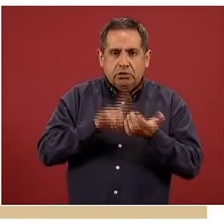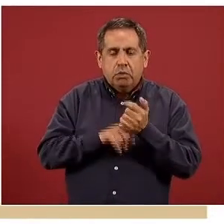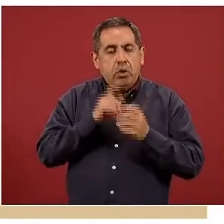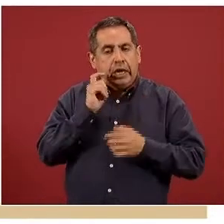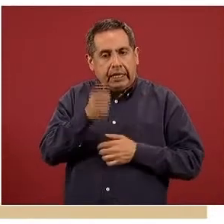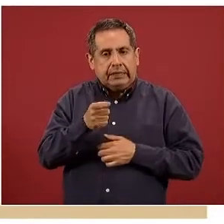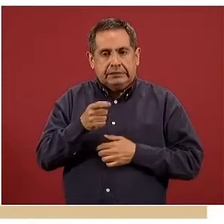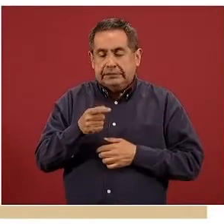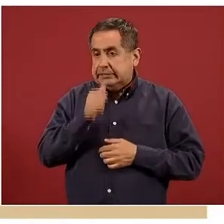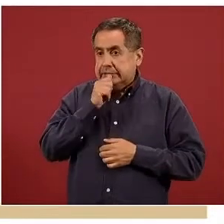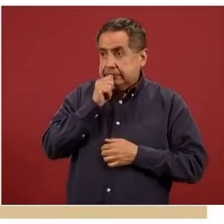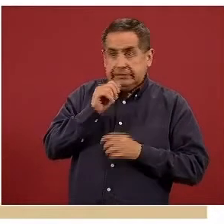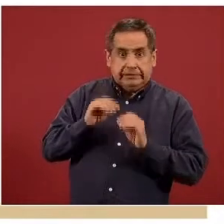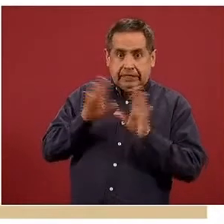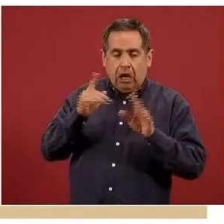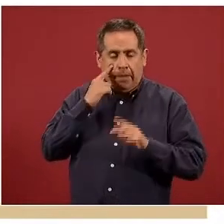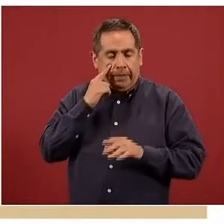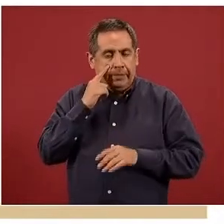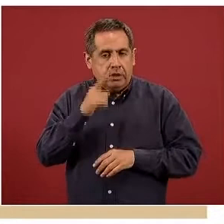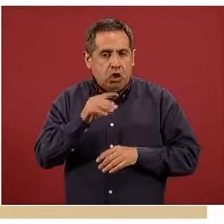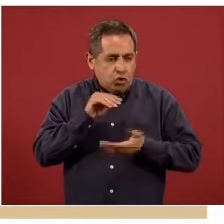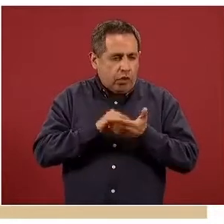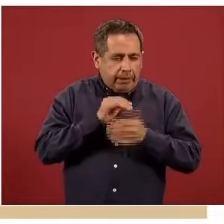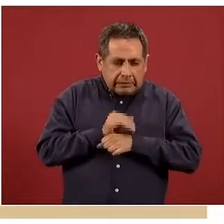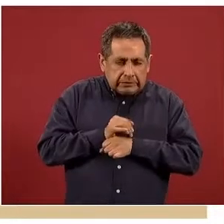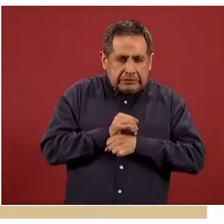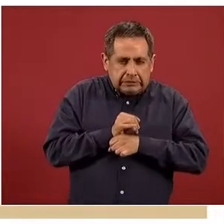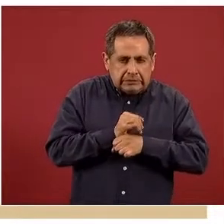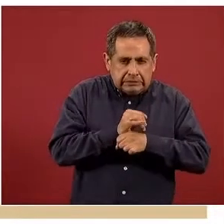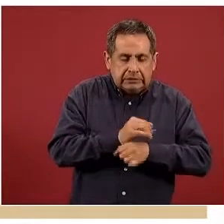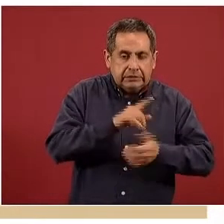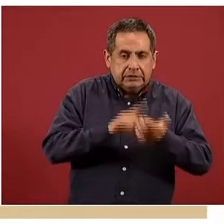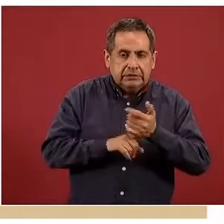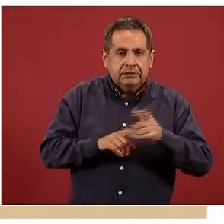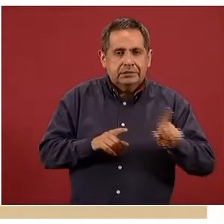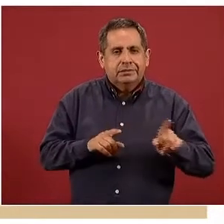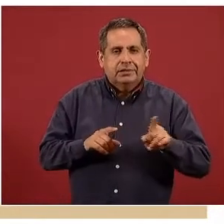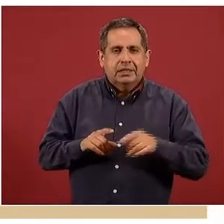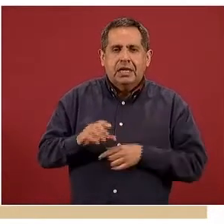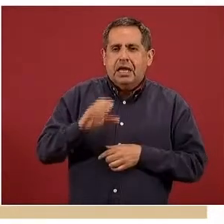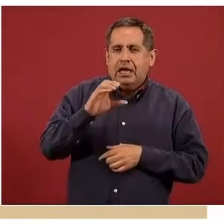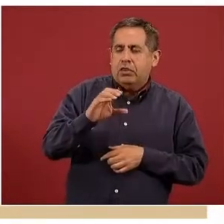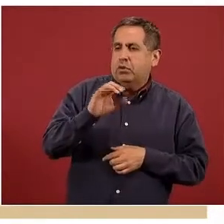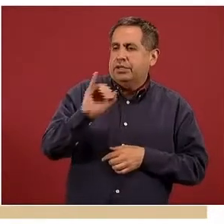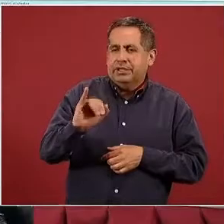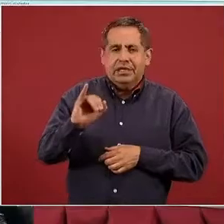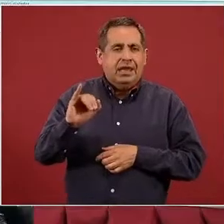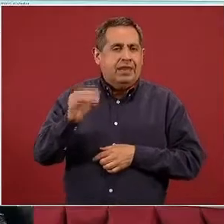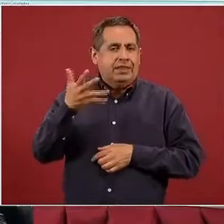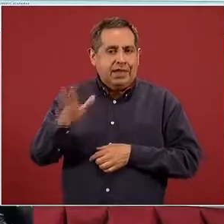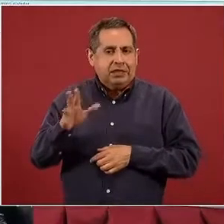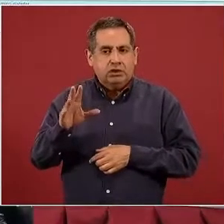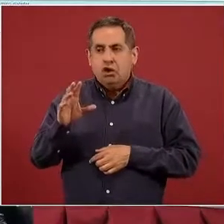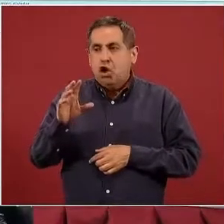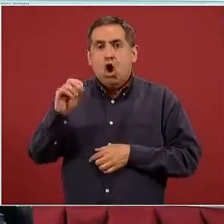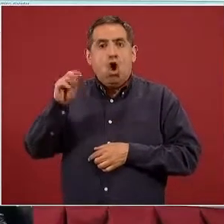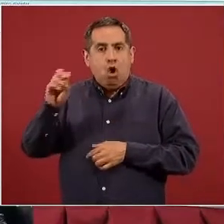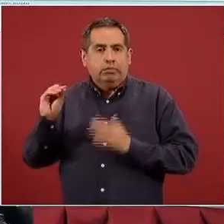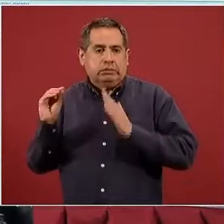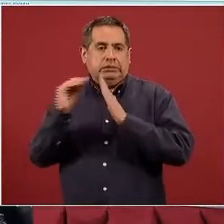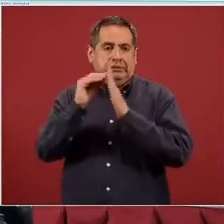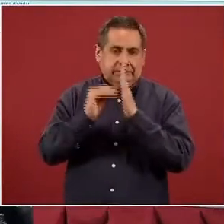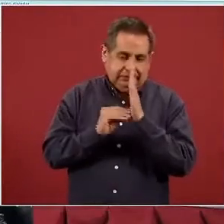todavía, que quede muy claro esa parte. Todavía nos estamos basando en el CIE-10, que es el Catálogo Internacional de Enfermedades por la OMS. Entonces,